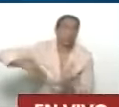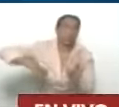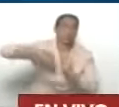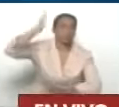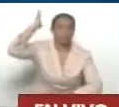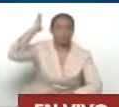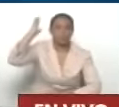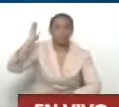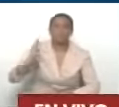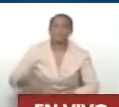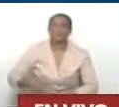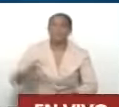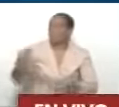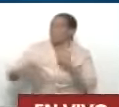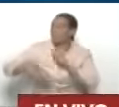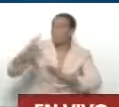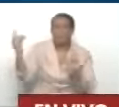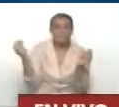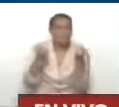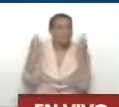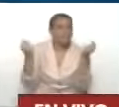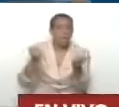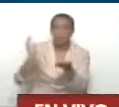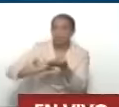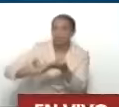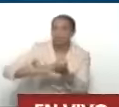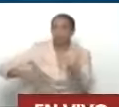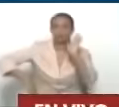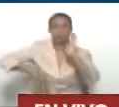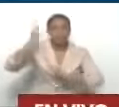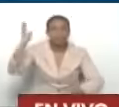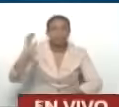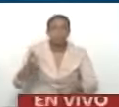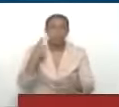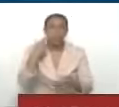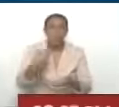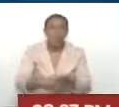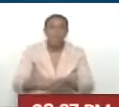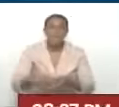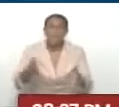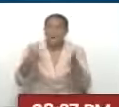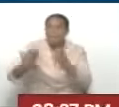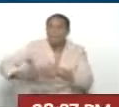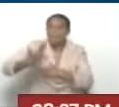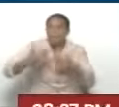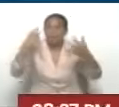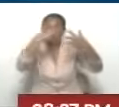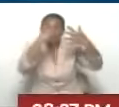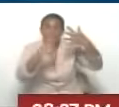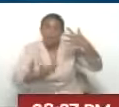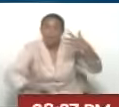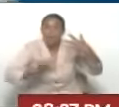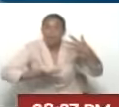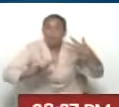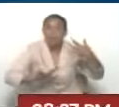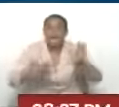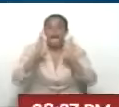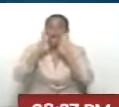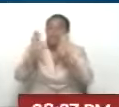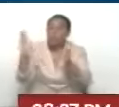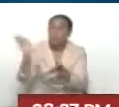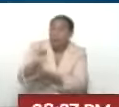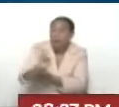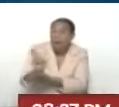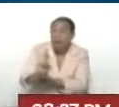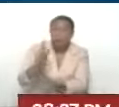perfeccionarse, hay que atender más rápido las soluciones. Aquí yo tengo los datos de las prioridades. Hay que atender más